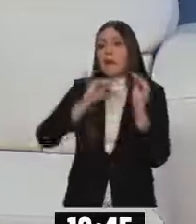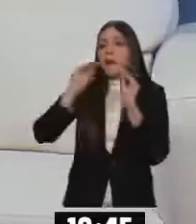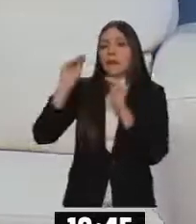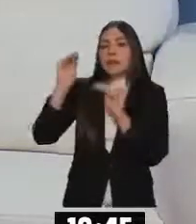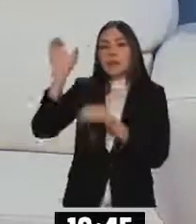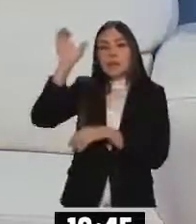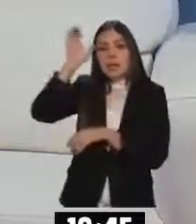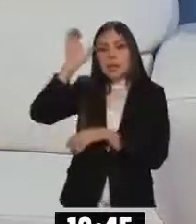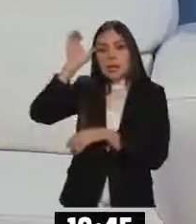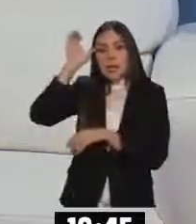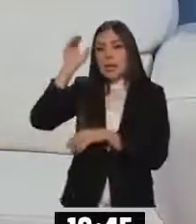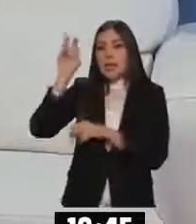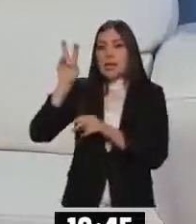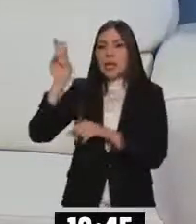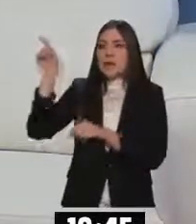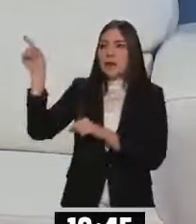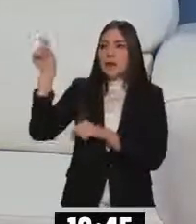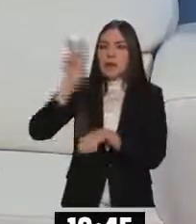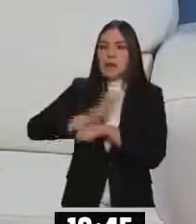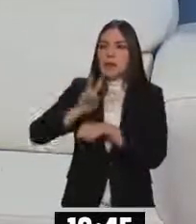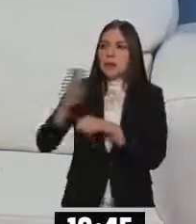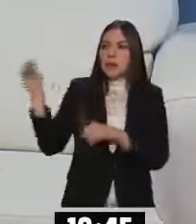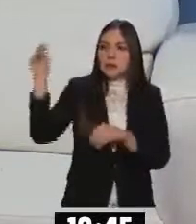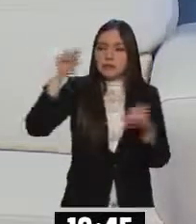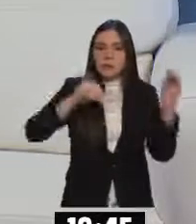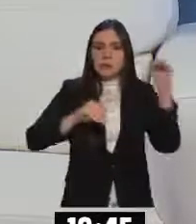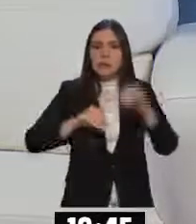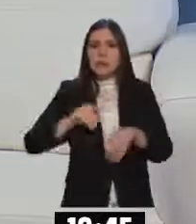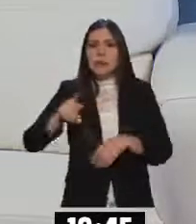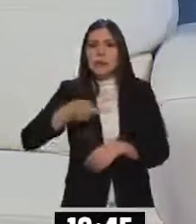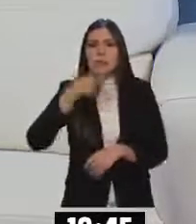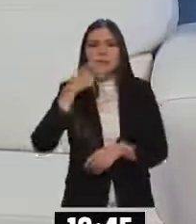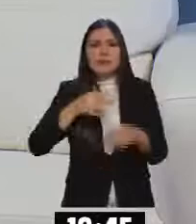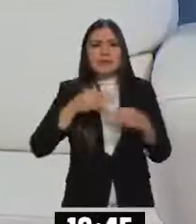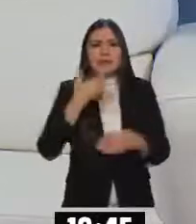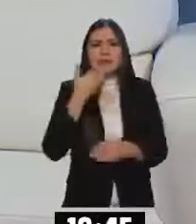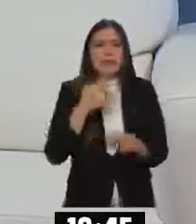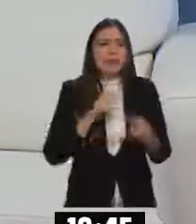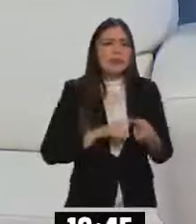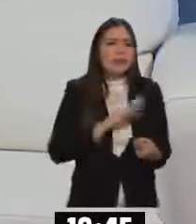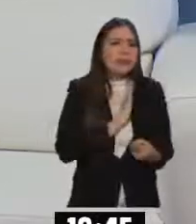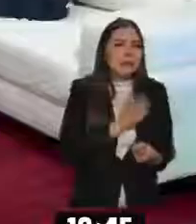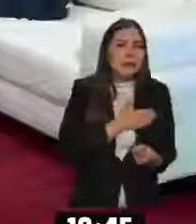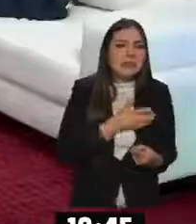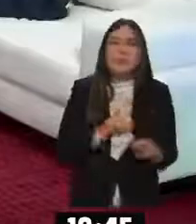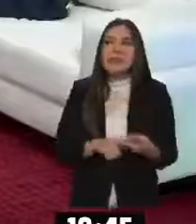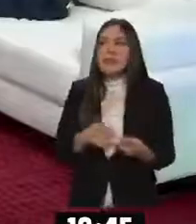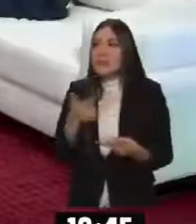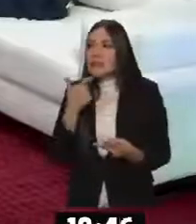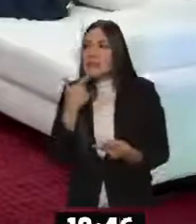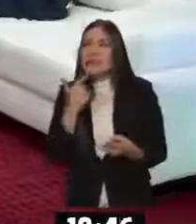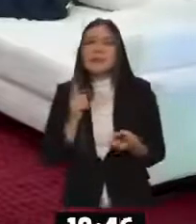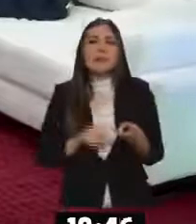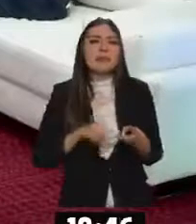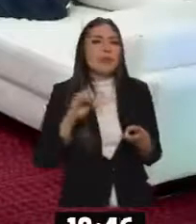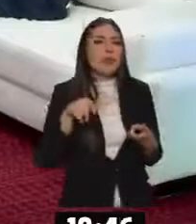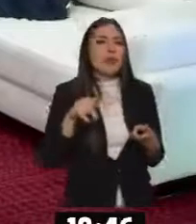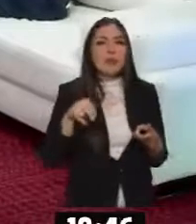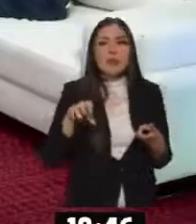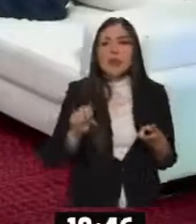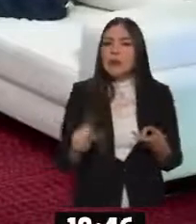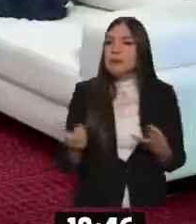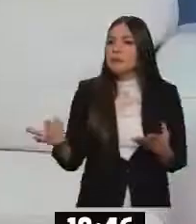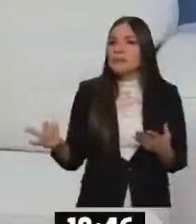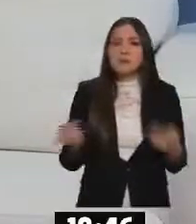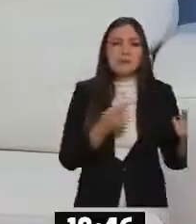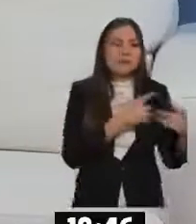y hablan perfectamente inglés, español, cantonés, etc. Tenemos esta mezcla dentro